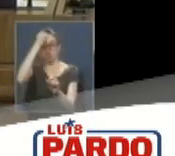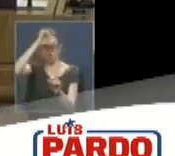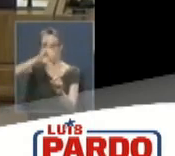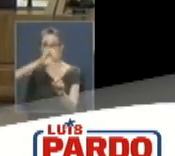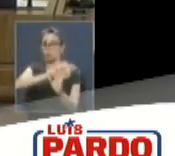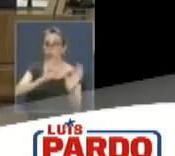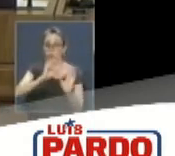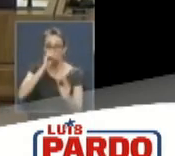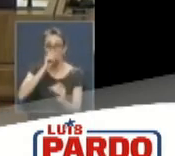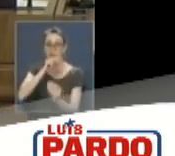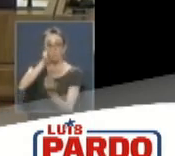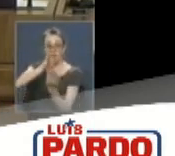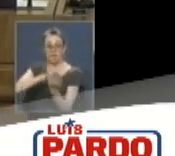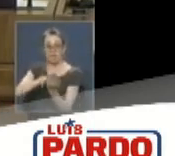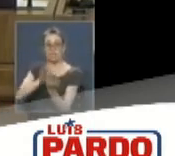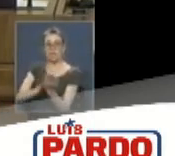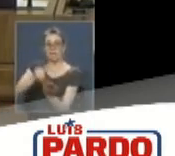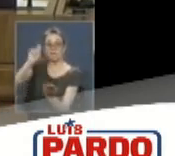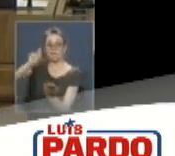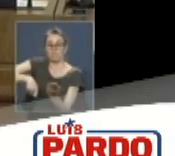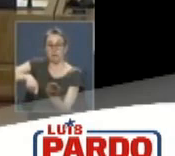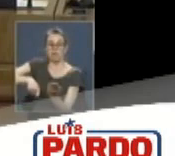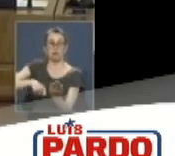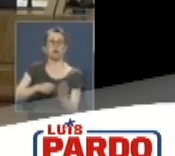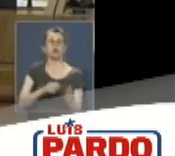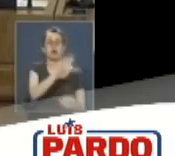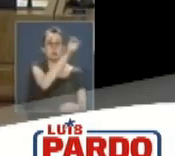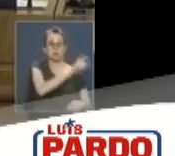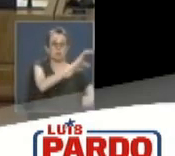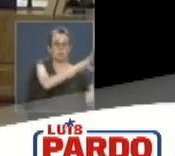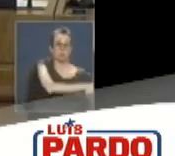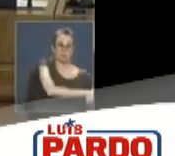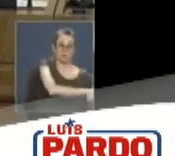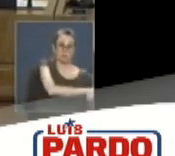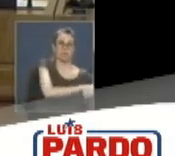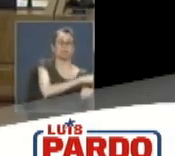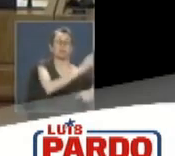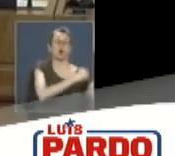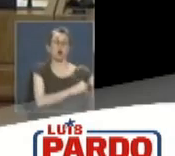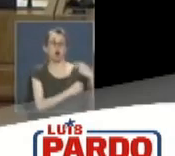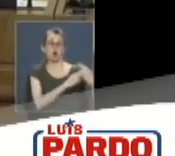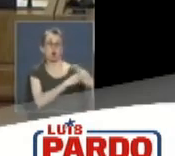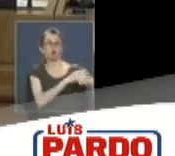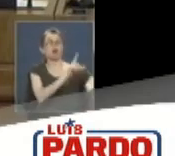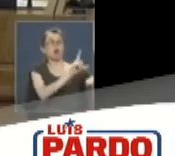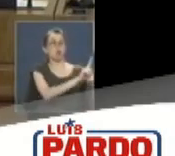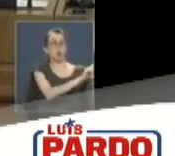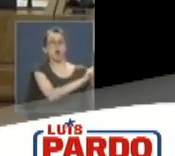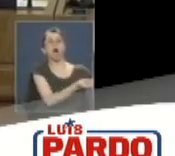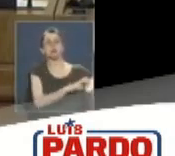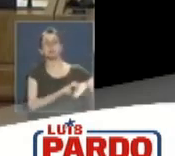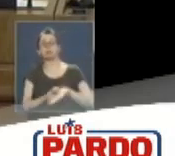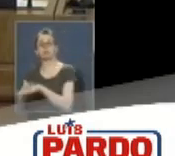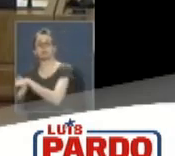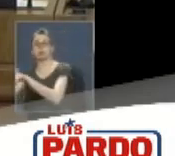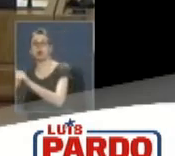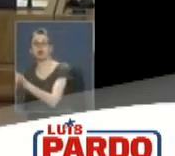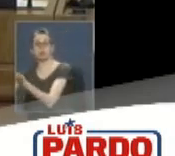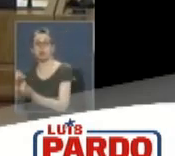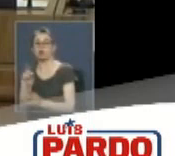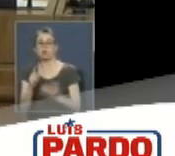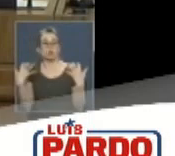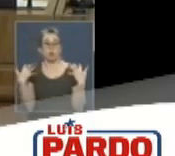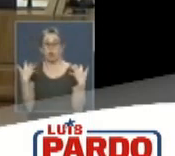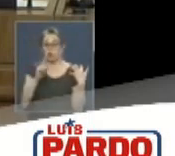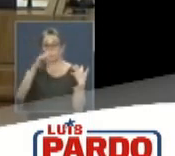tal como se lee en sus respectivas sentencias, trasladaron a un detenido de un punto a otro sin ulterior conocimiento ni responsabilidad, o